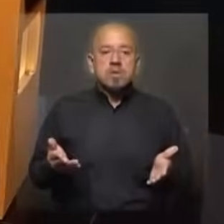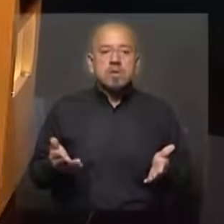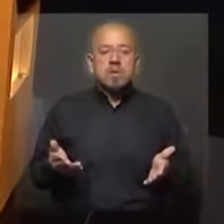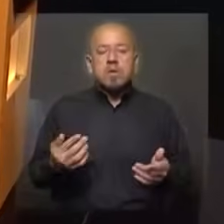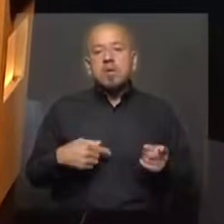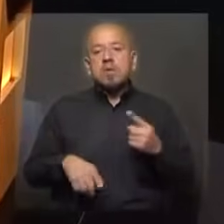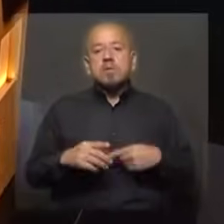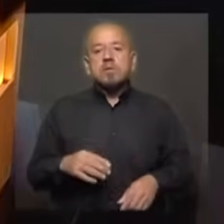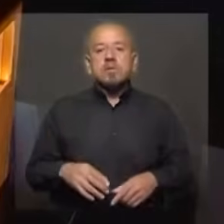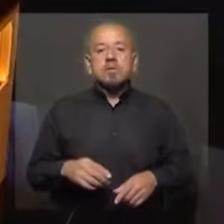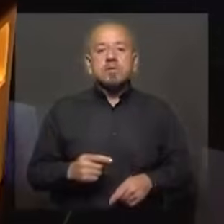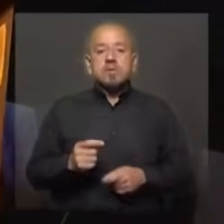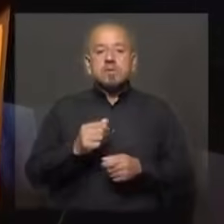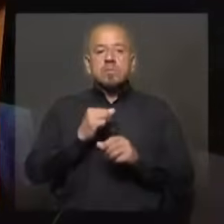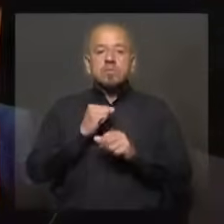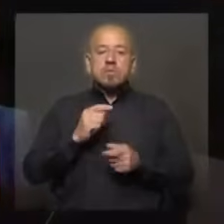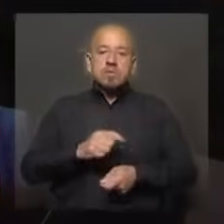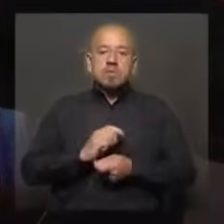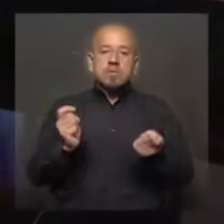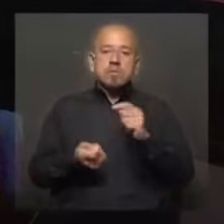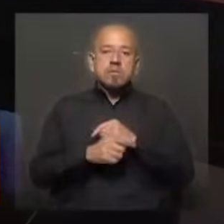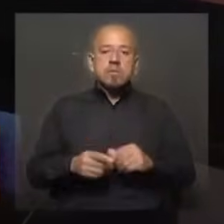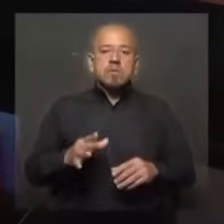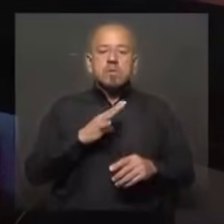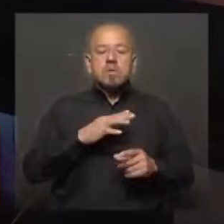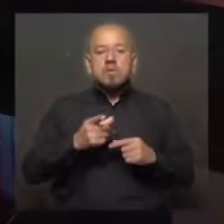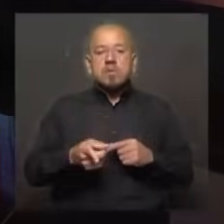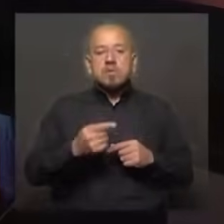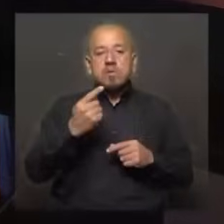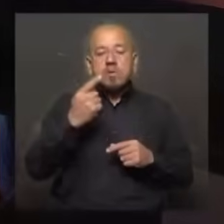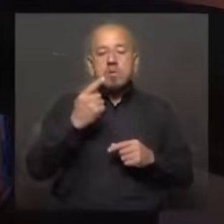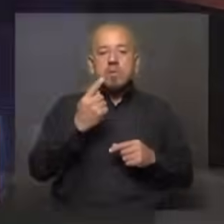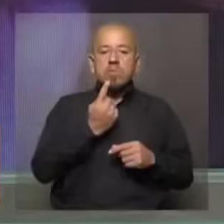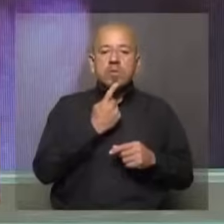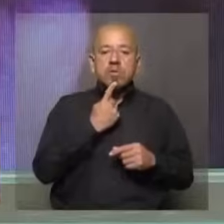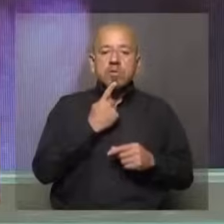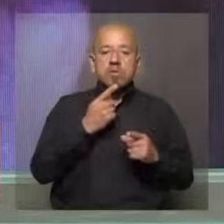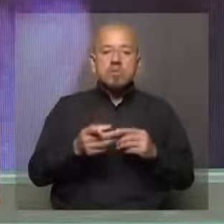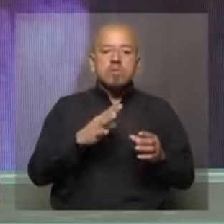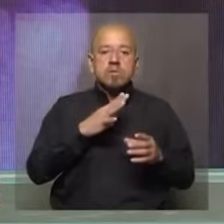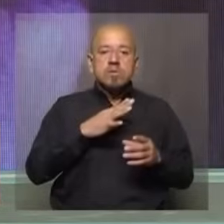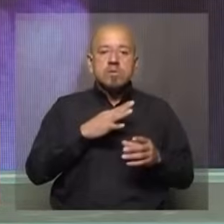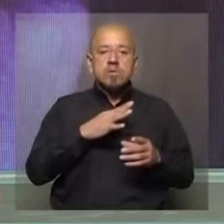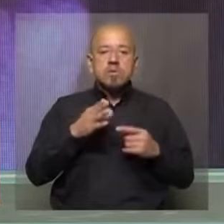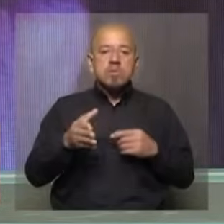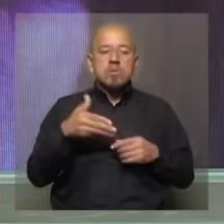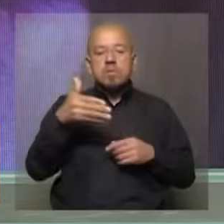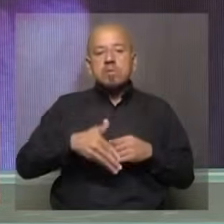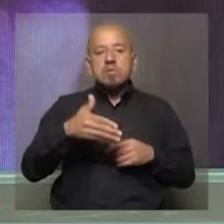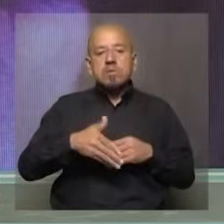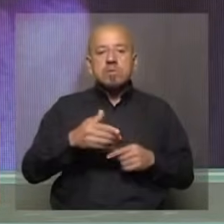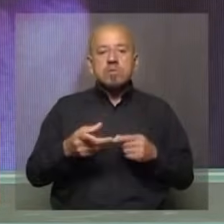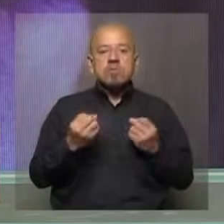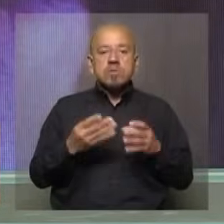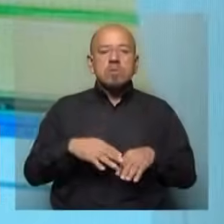capacidad de cambiar esa realidad cuando hay una política con un rumbo y cuando hay una buena participación de la ciudadanía. Por eso